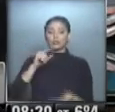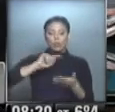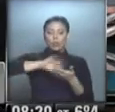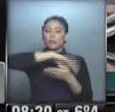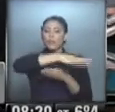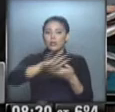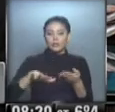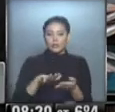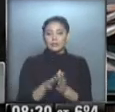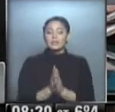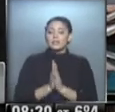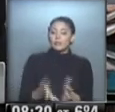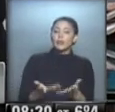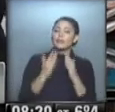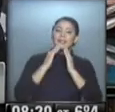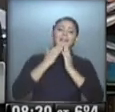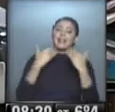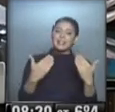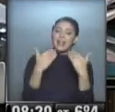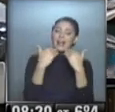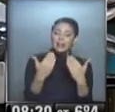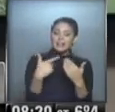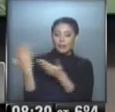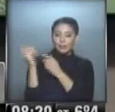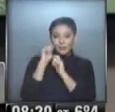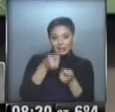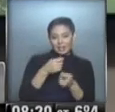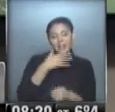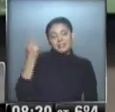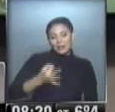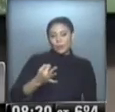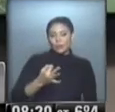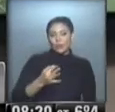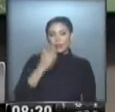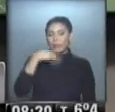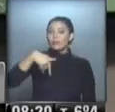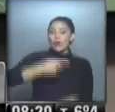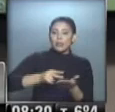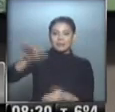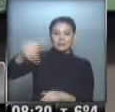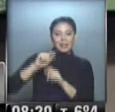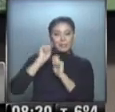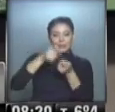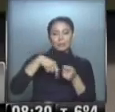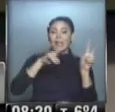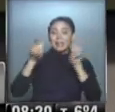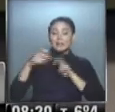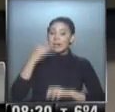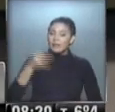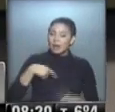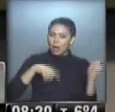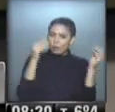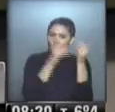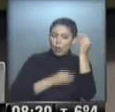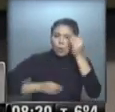conurbano bonaerense. Enrique Deive, gracias por la visita. Seguramente lo volveremos a invitar porque son los temas que realmente sin